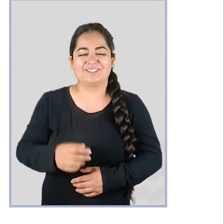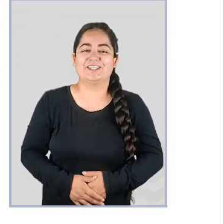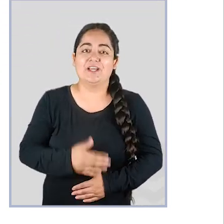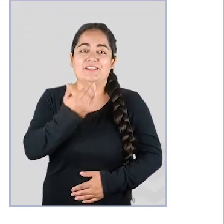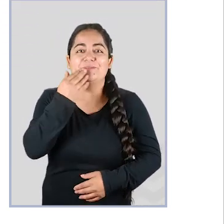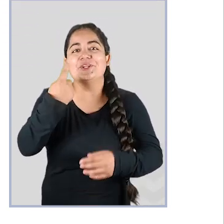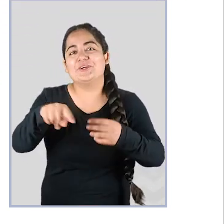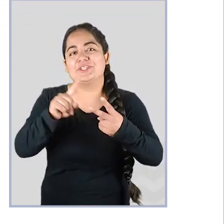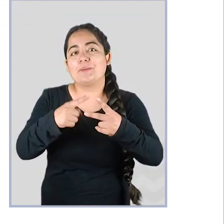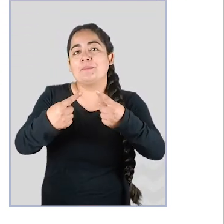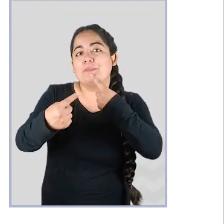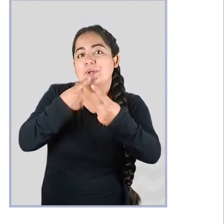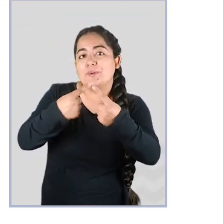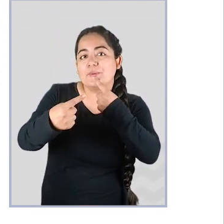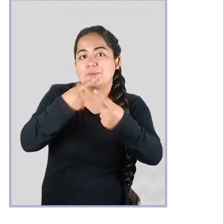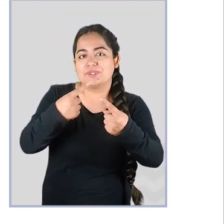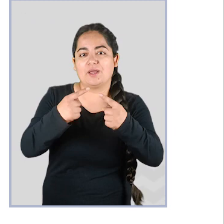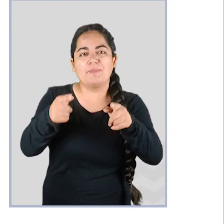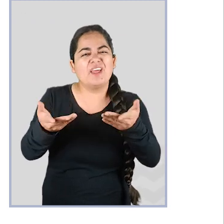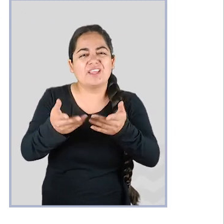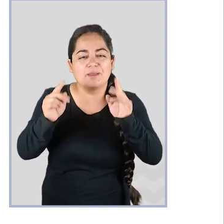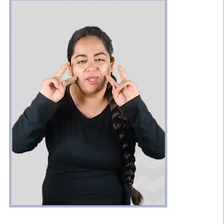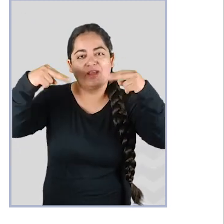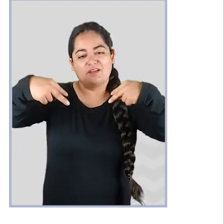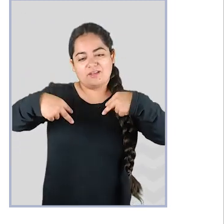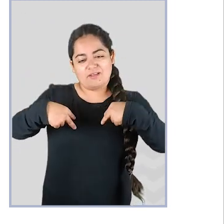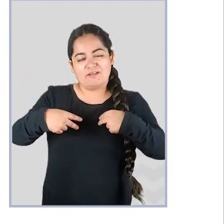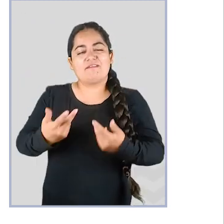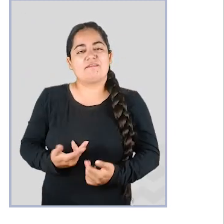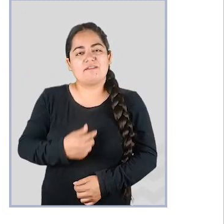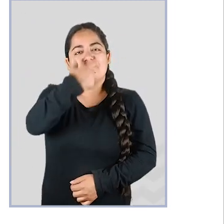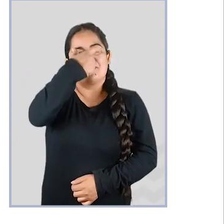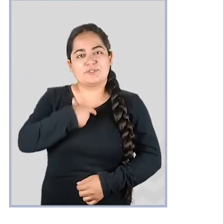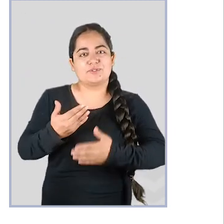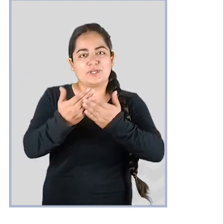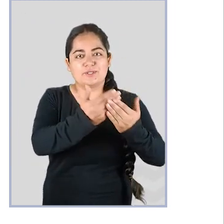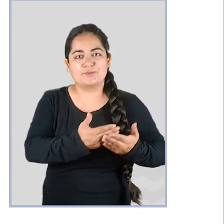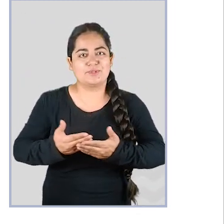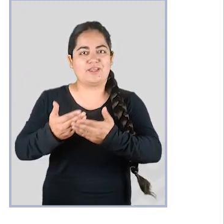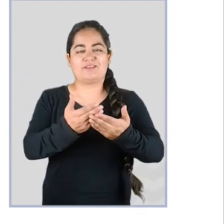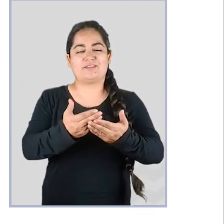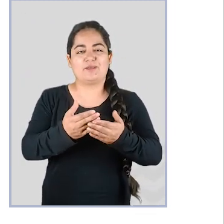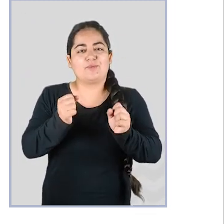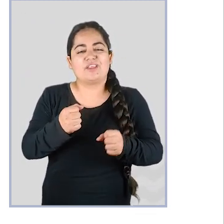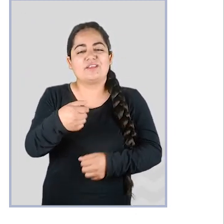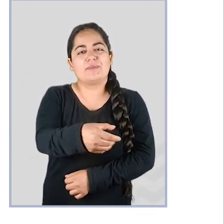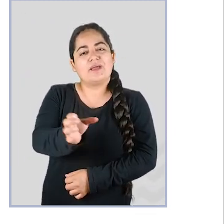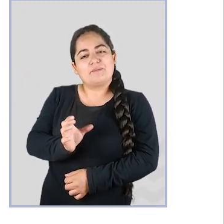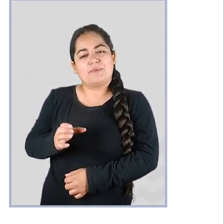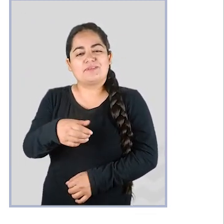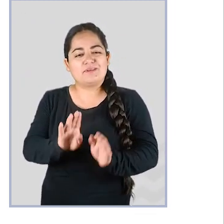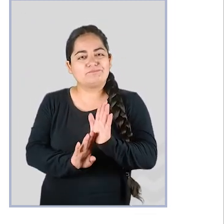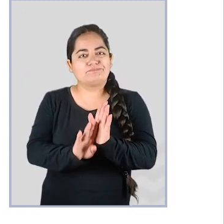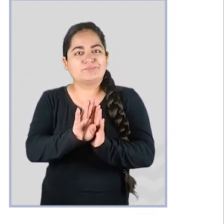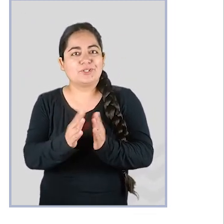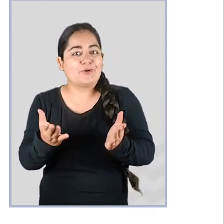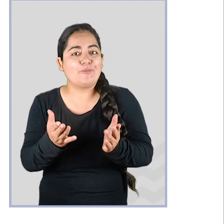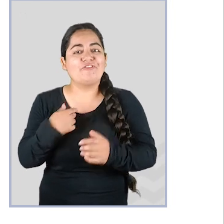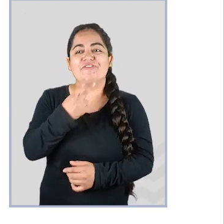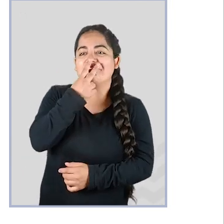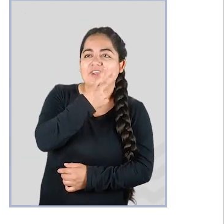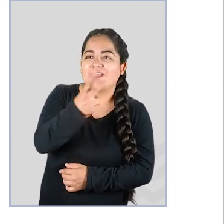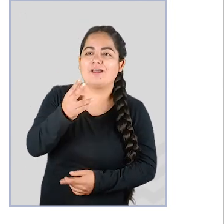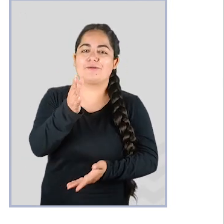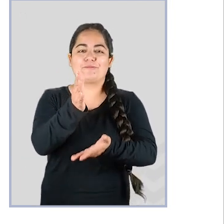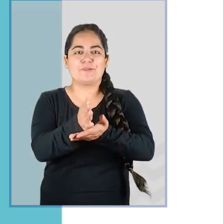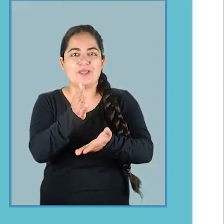preguntas que los cuestionarios llevan a la autorreflexión de la o el estudiante sobre el desarrollo de la empatía y lo que observa de su gestión en